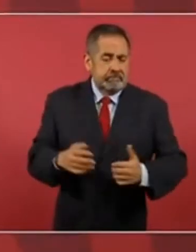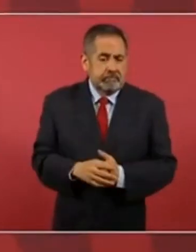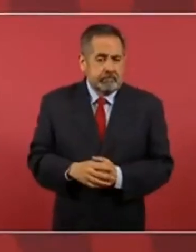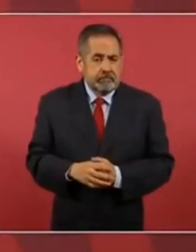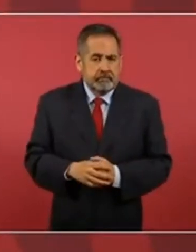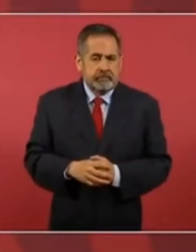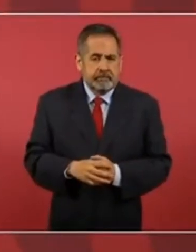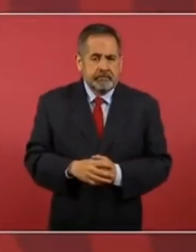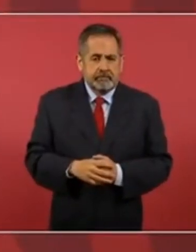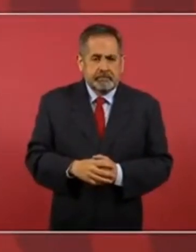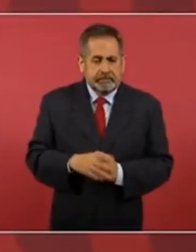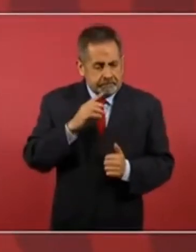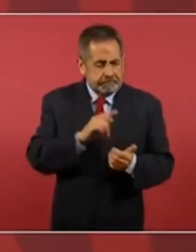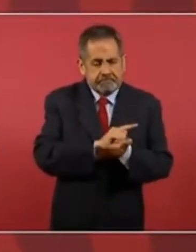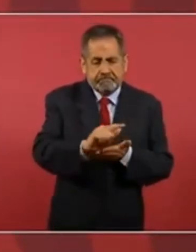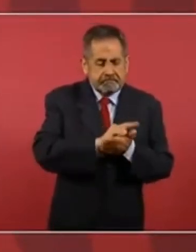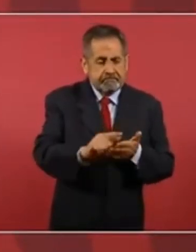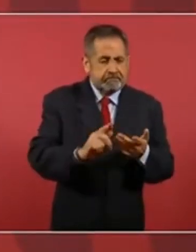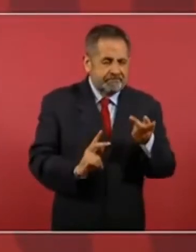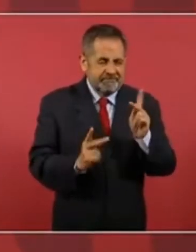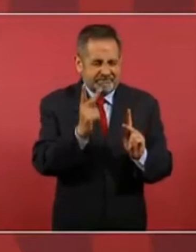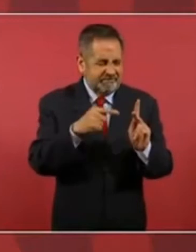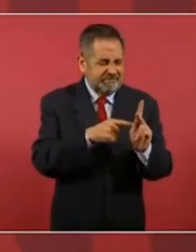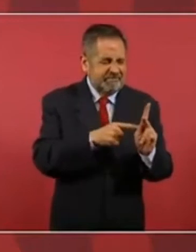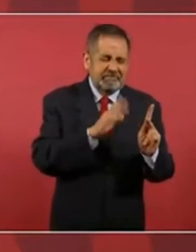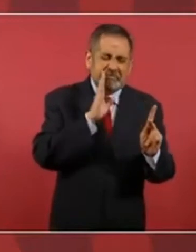para limpiar la hierba